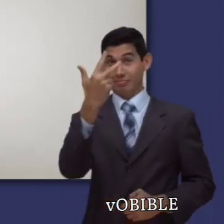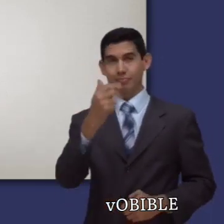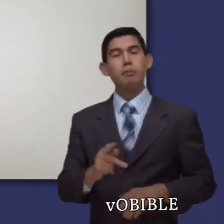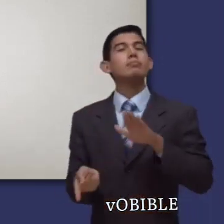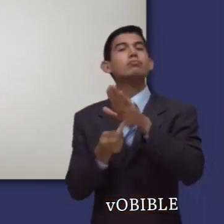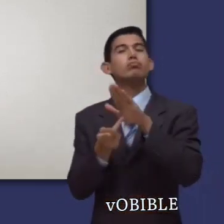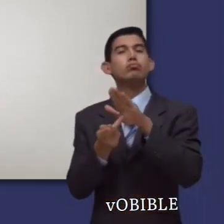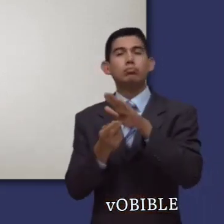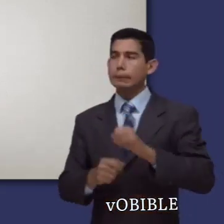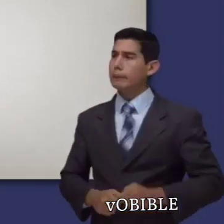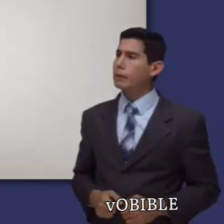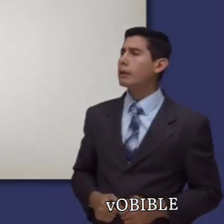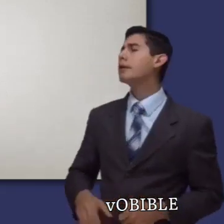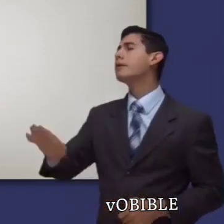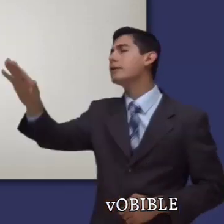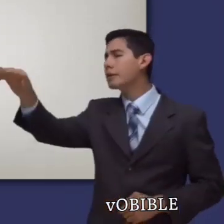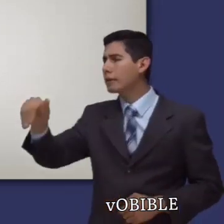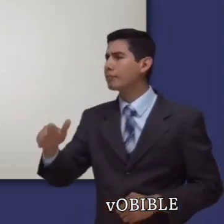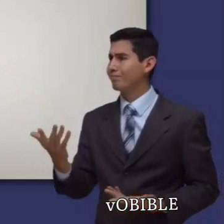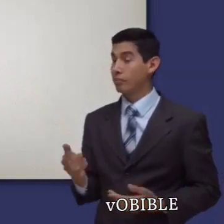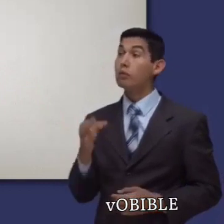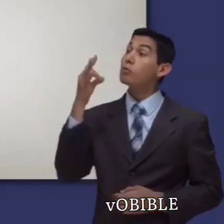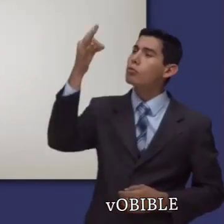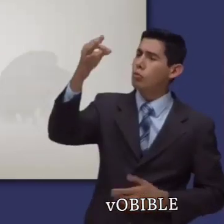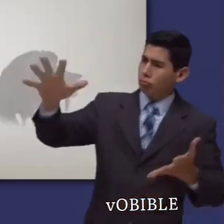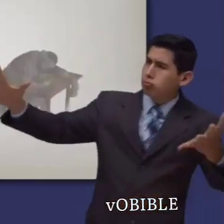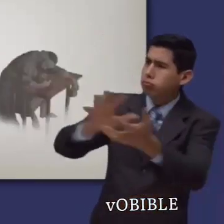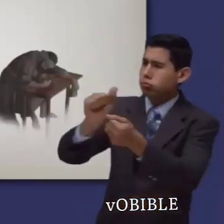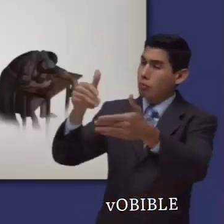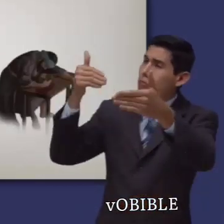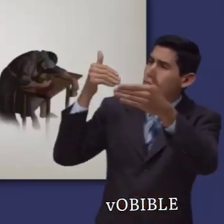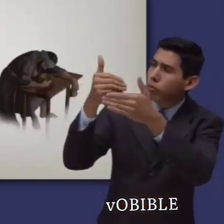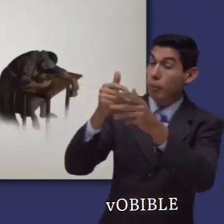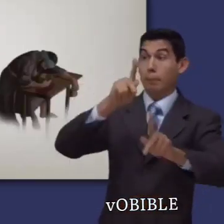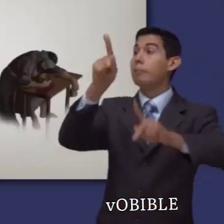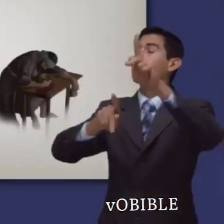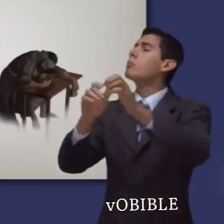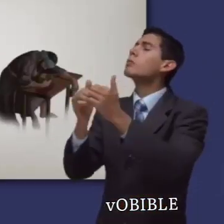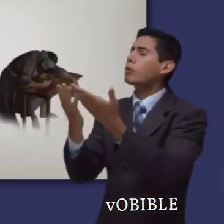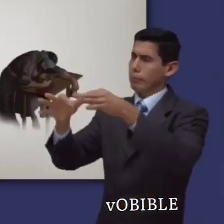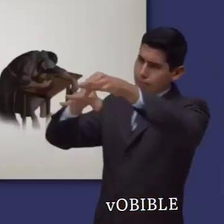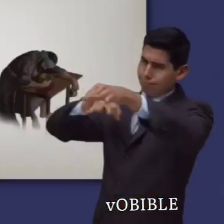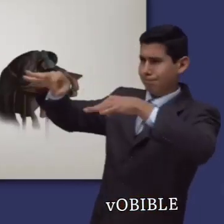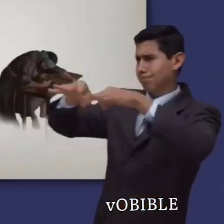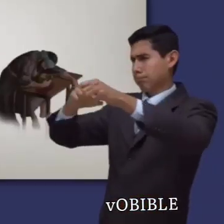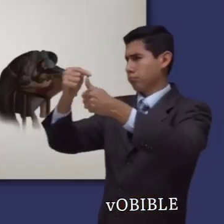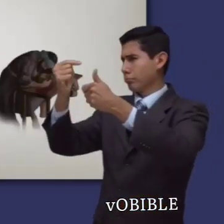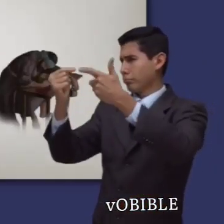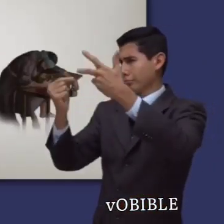En el capítulo 3, Pablo predice cómo sería la mayoría de la gente durante los últimos días del mundo de